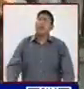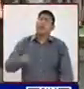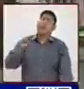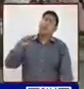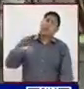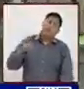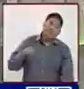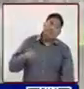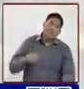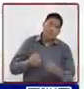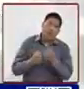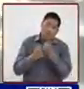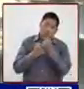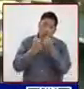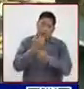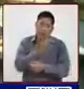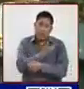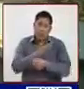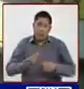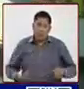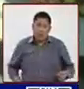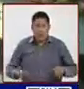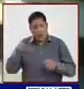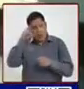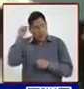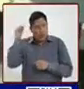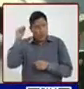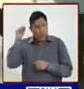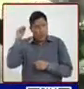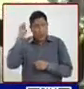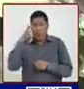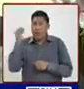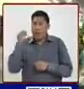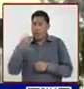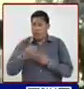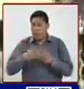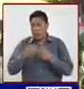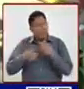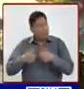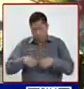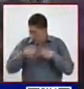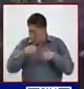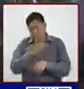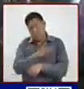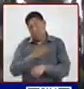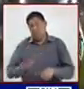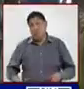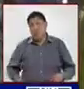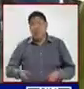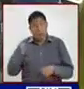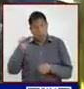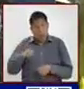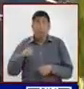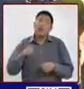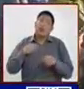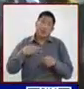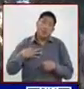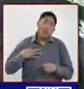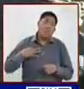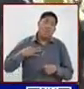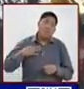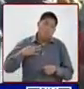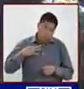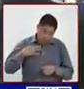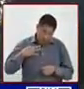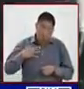Sí, estamos apoyando al presidente Arce para que siga con su con la presidencia. Sí,